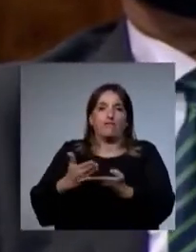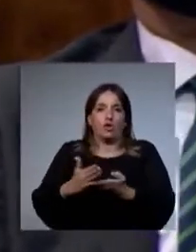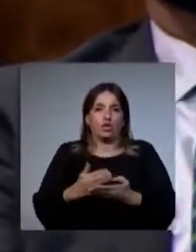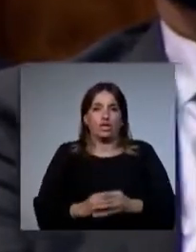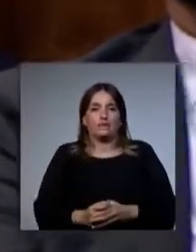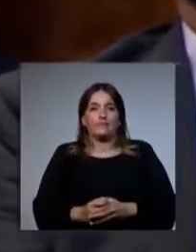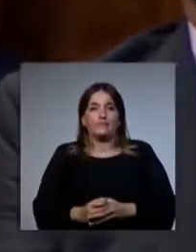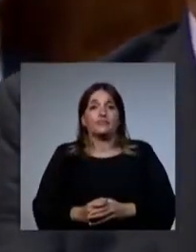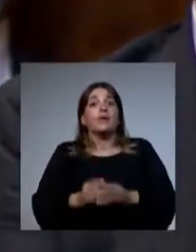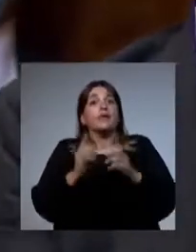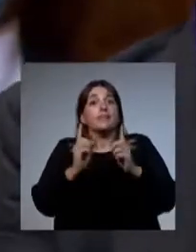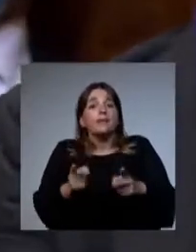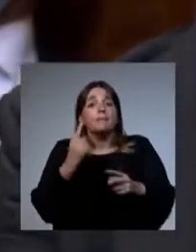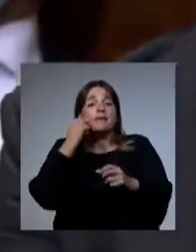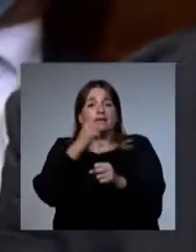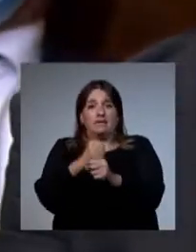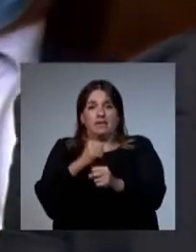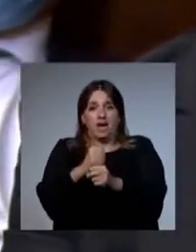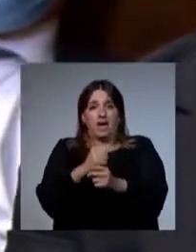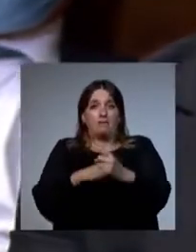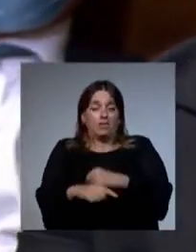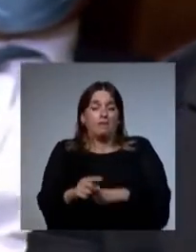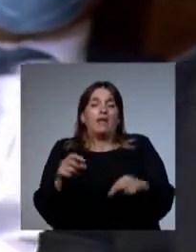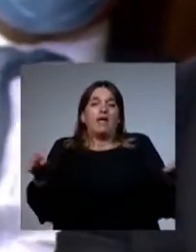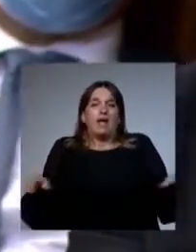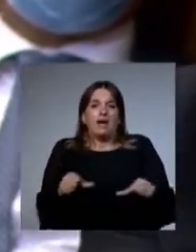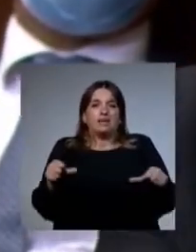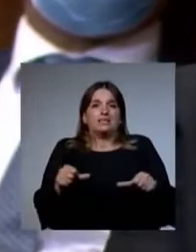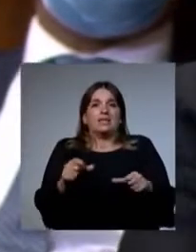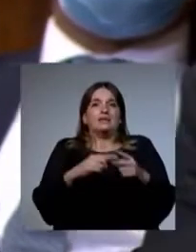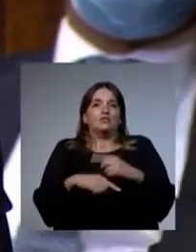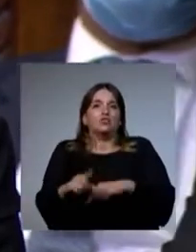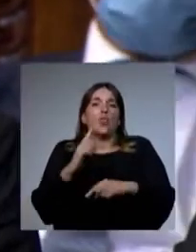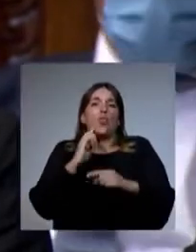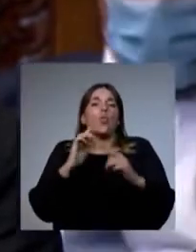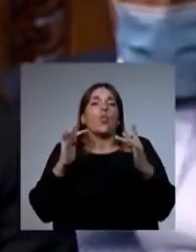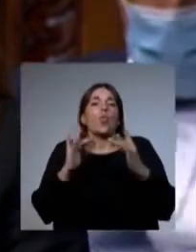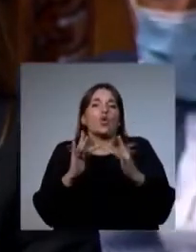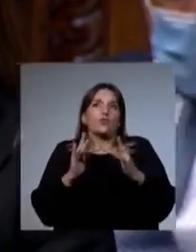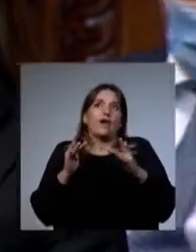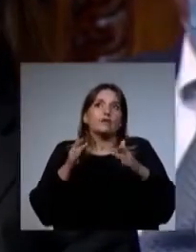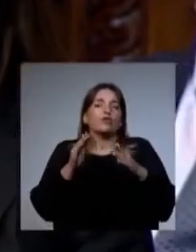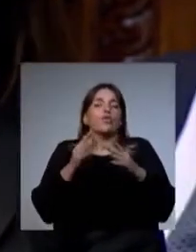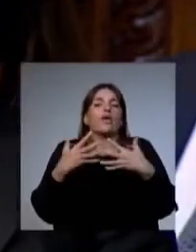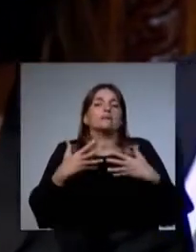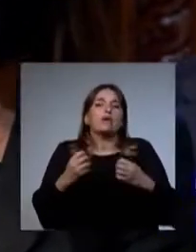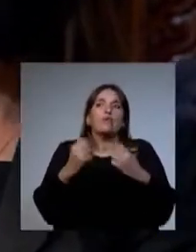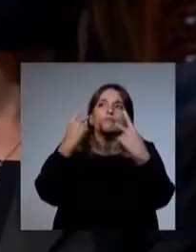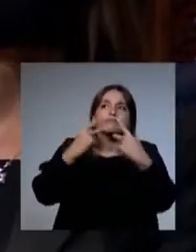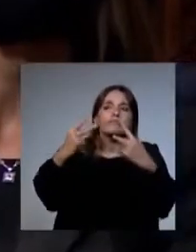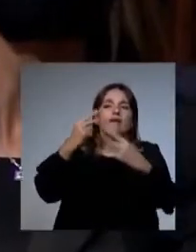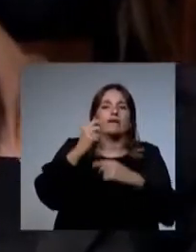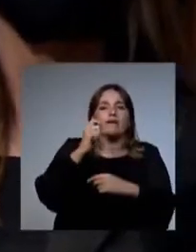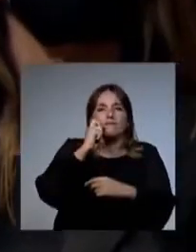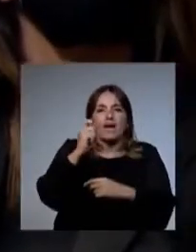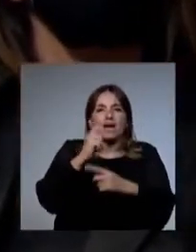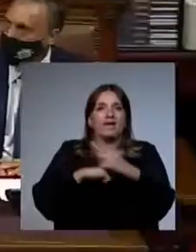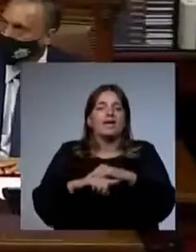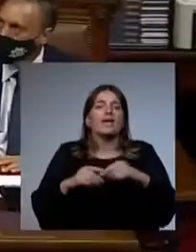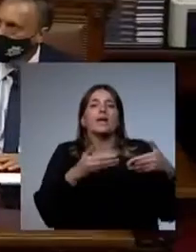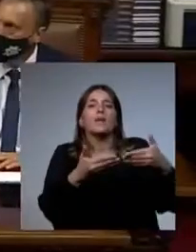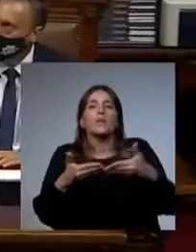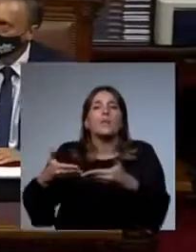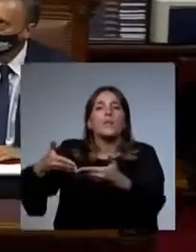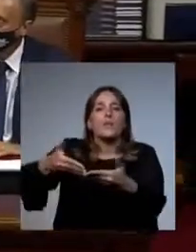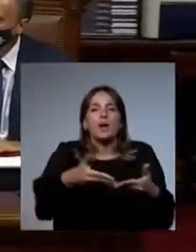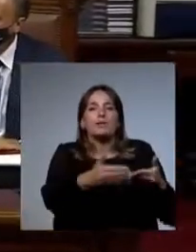Al mismo tiempo, se trabajó en el establecimiento de corredores sanitarios para turistas, viajeros y tripulantes de